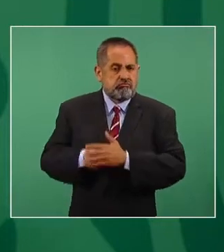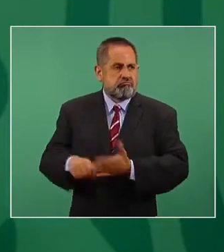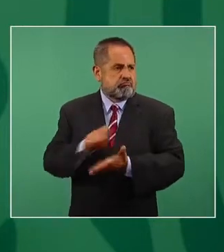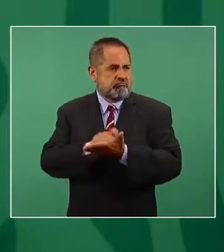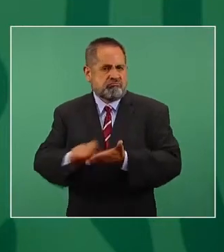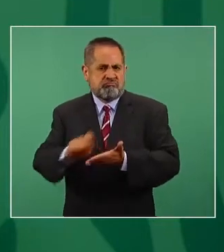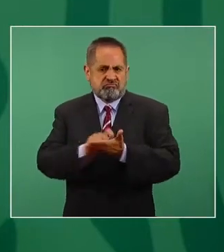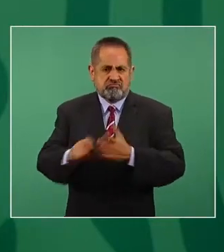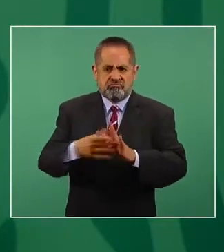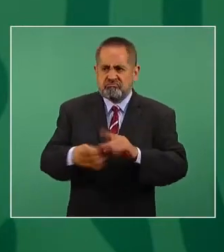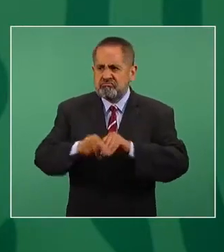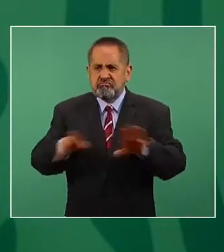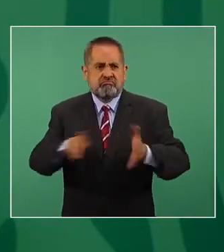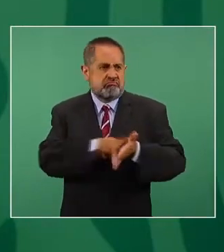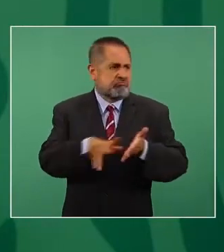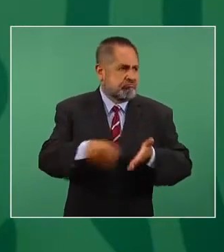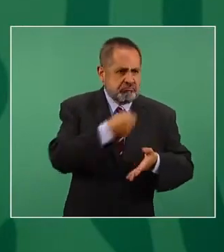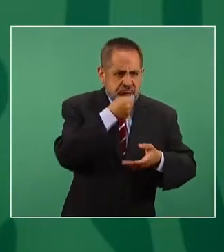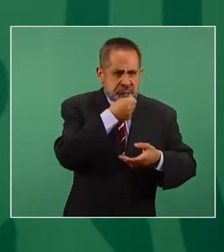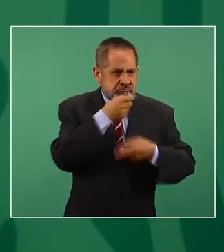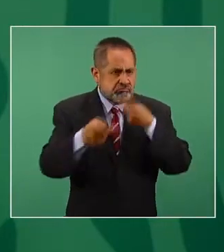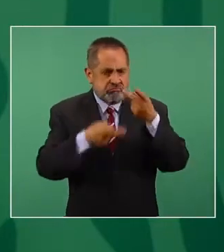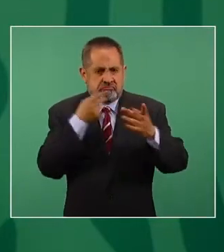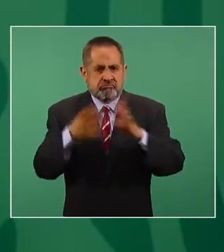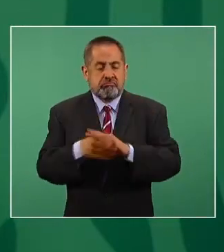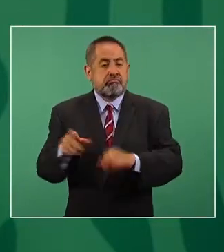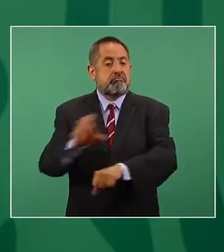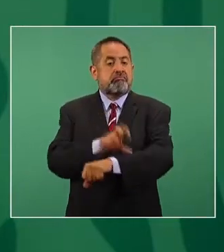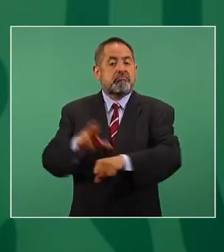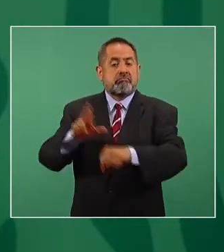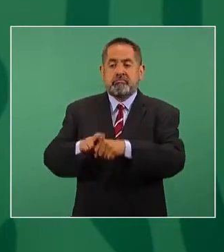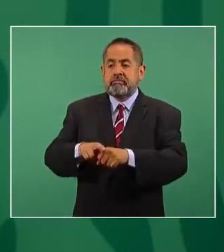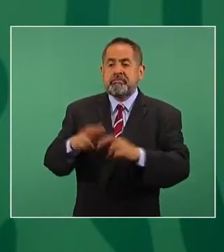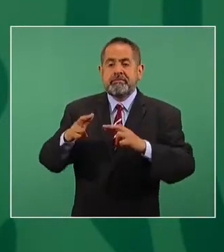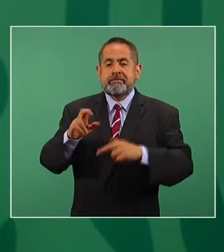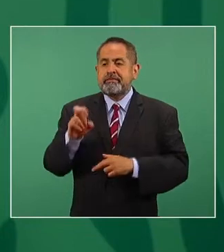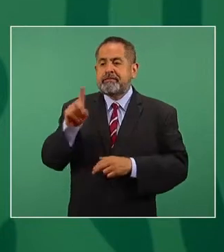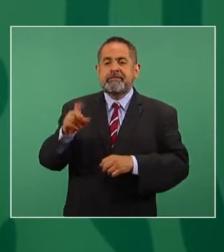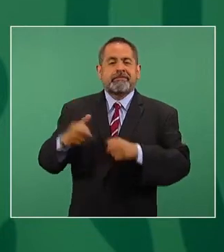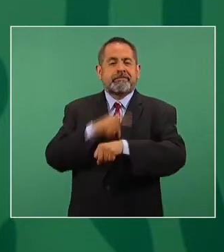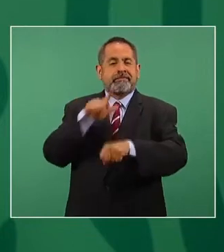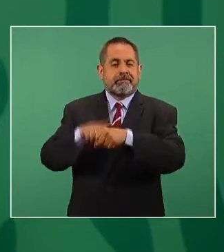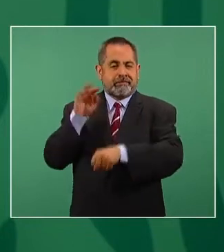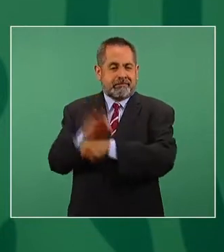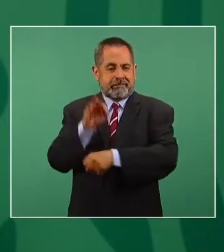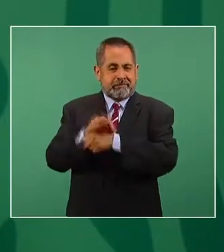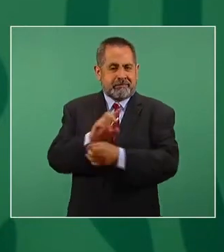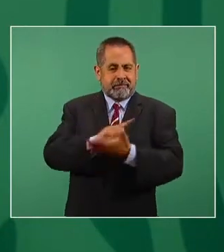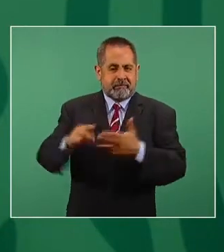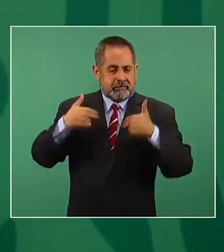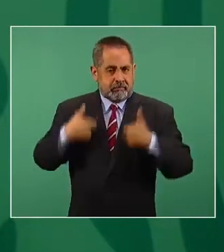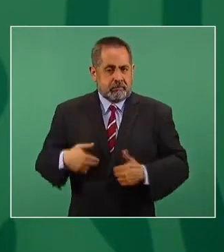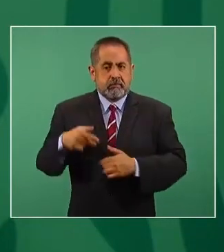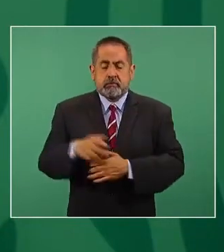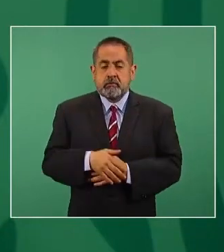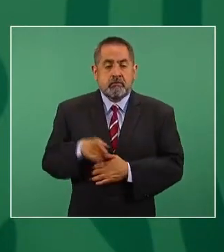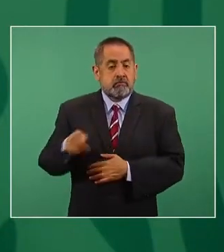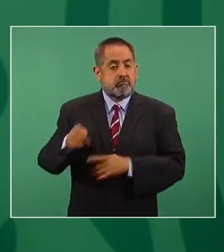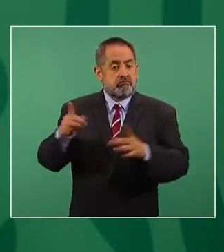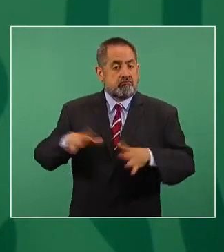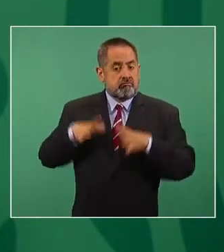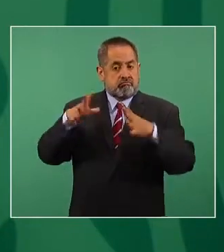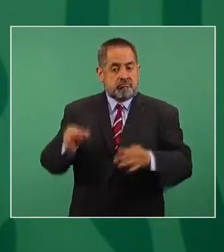escritora, es periodista, coordina la Red Nacional de Defensoras de Derechos Humanos en México. Es fundadora